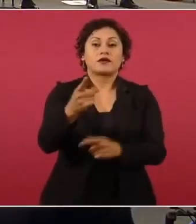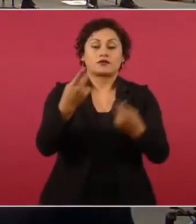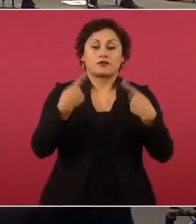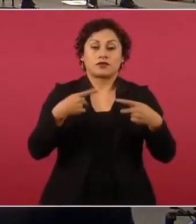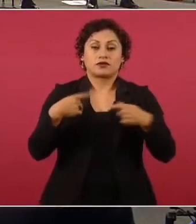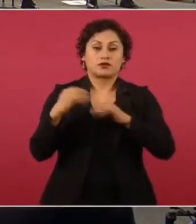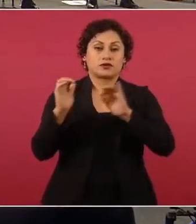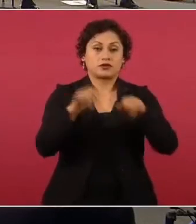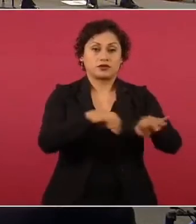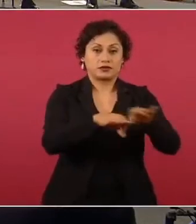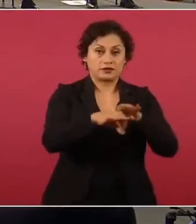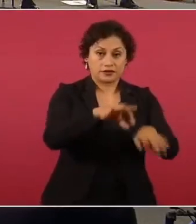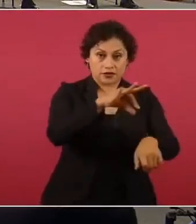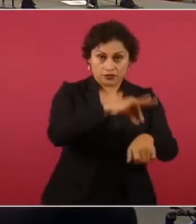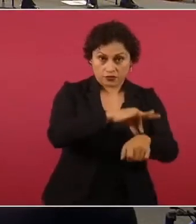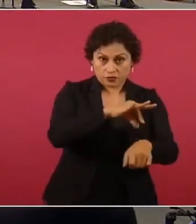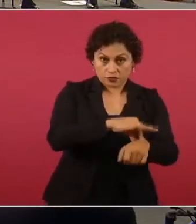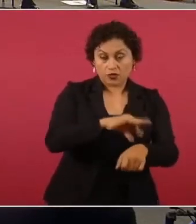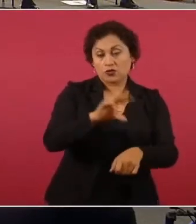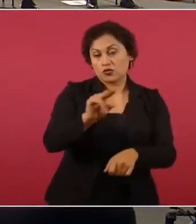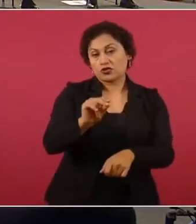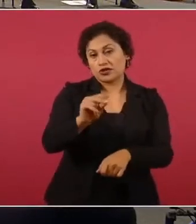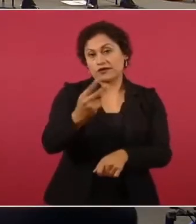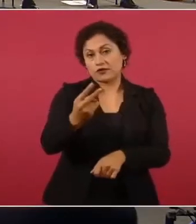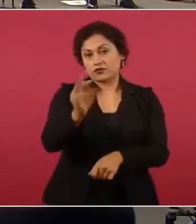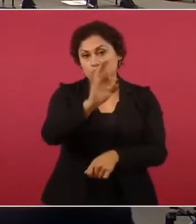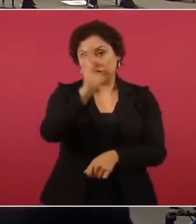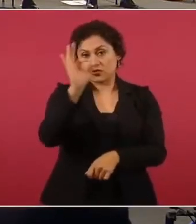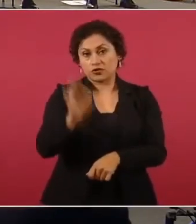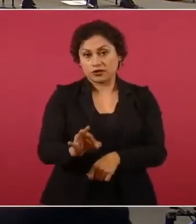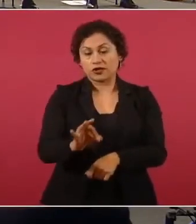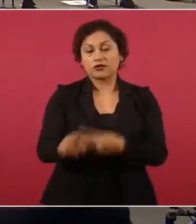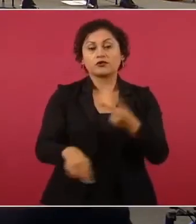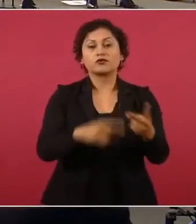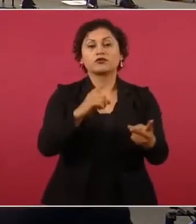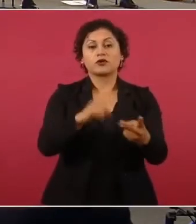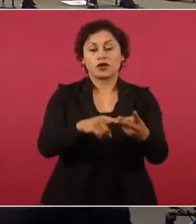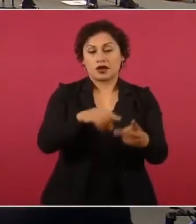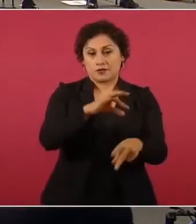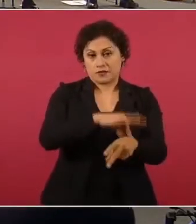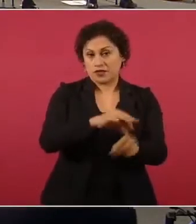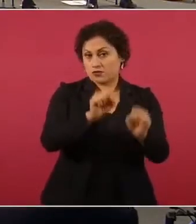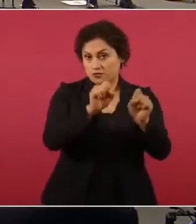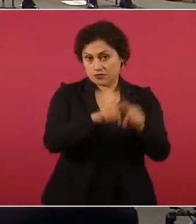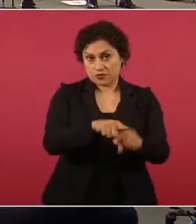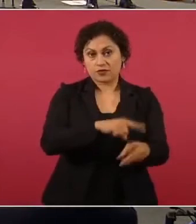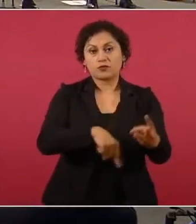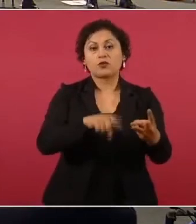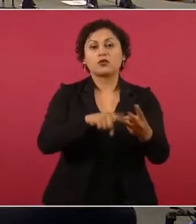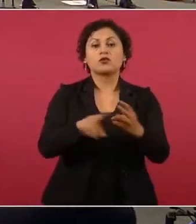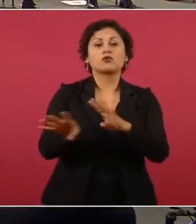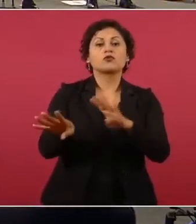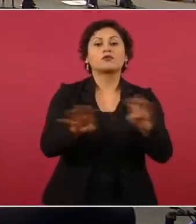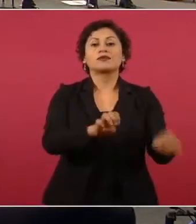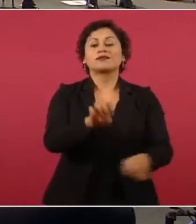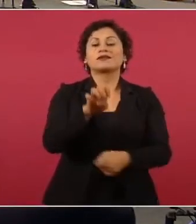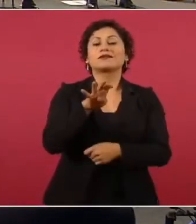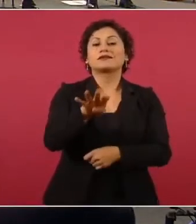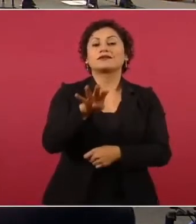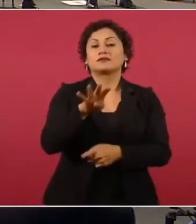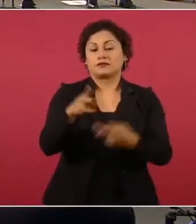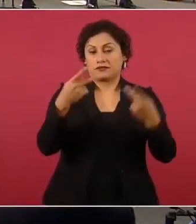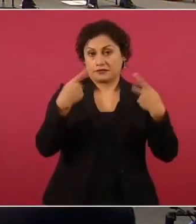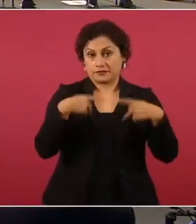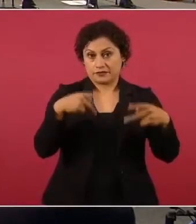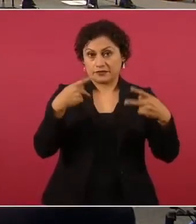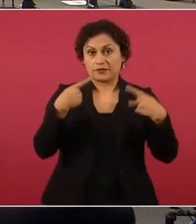equivalen a un 82% de esta plantilla ideal y de médicos generales también, y 919 personas